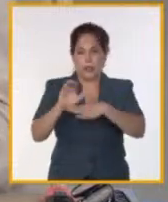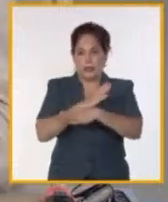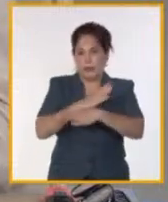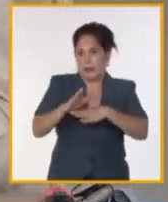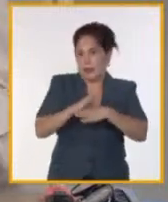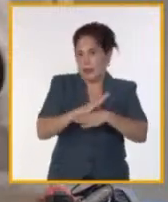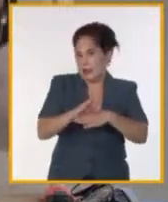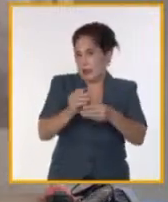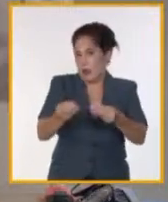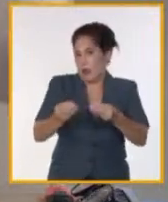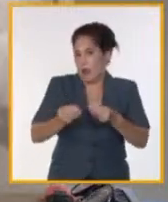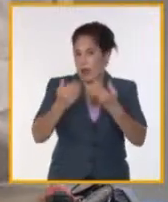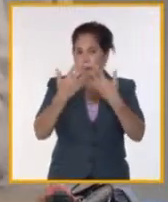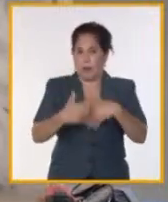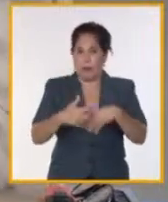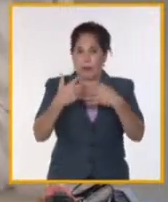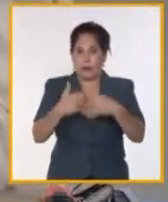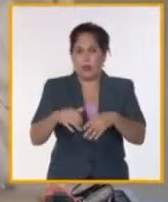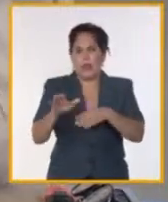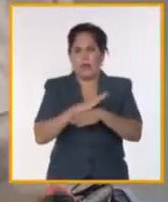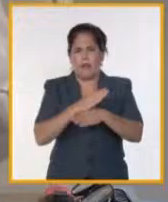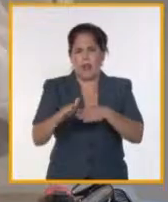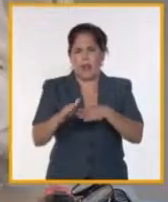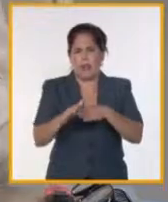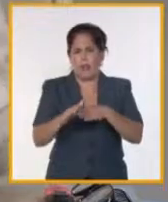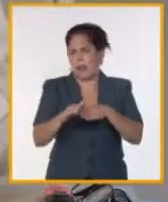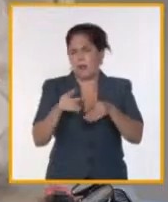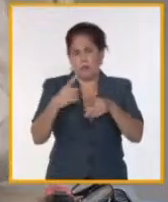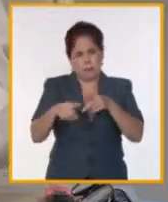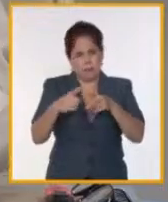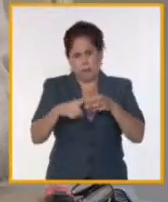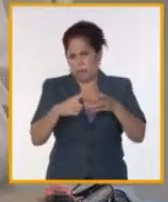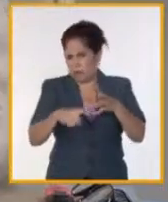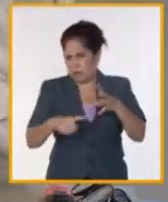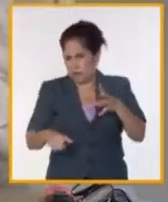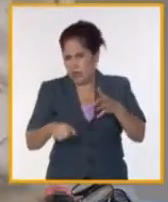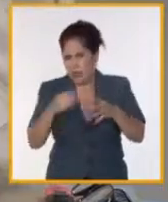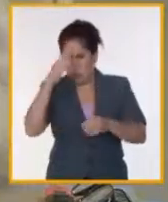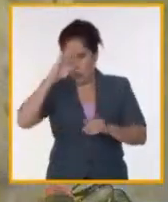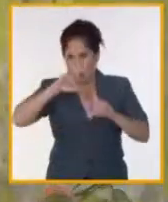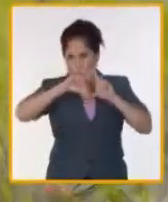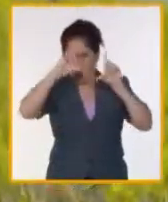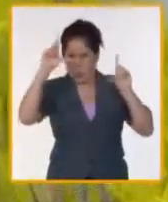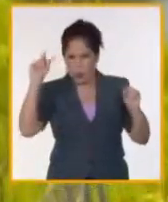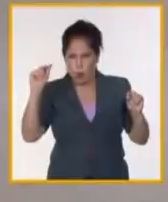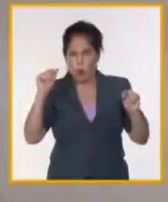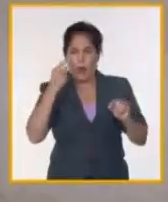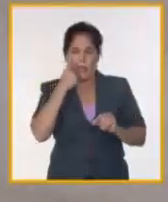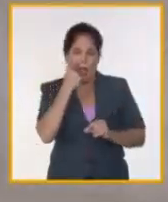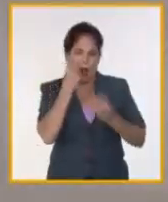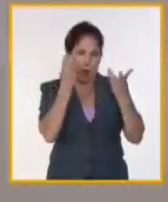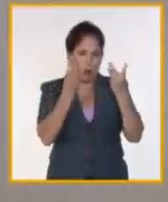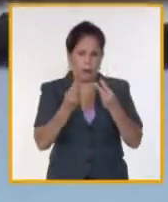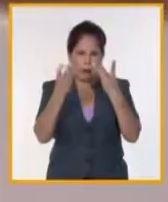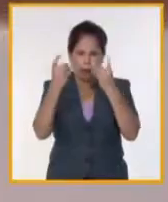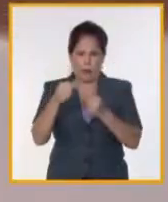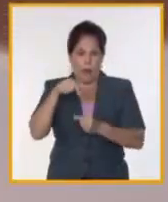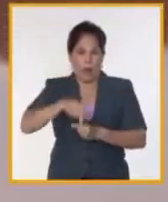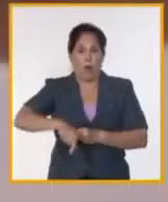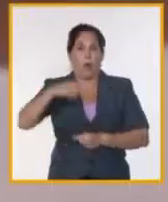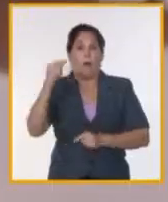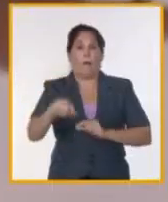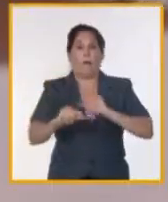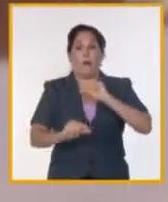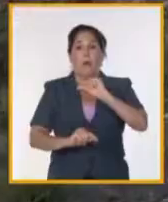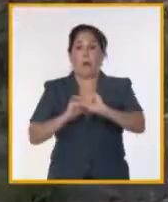le permiten procesar un surtido de minerales que en Cuba se han estudiado, se han identificado, cuantificado y están en fase de explotación